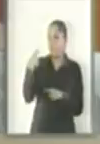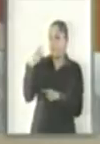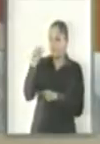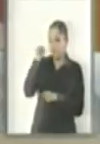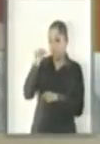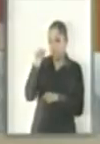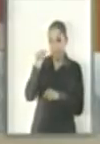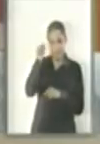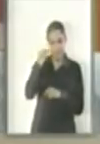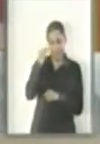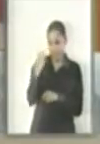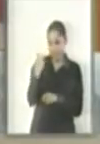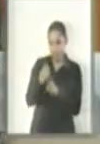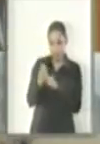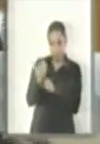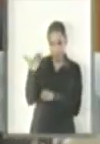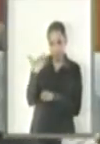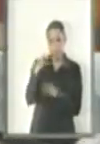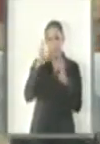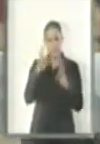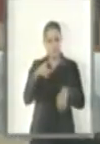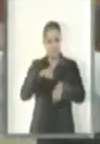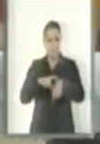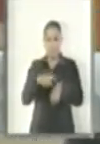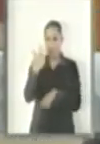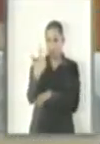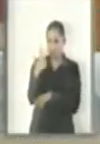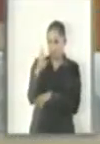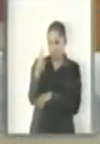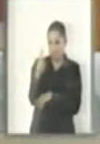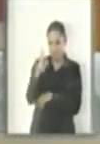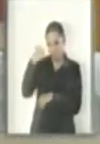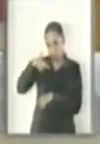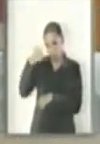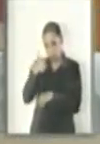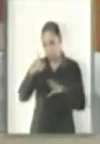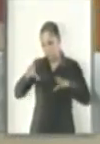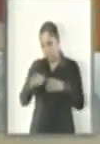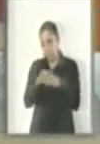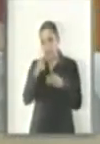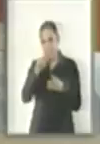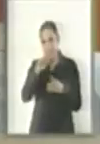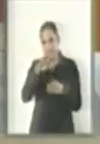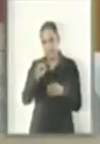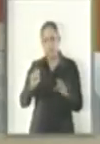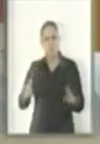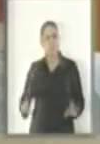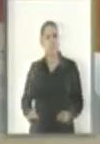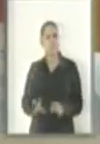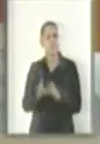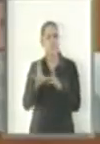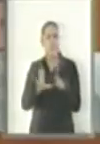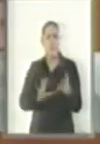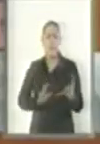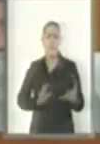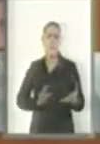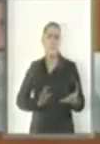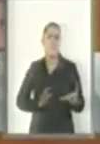15:30 horas, dentro de las instalaciones del complejo Pajaritos, se detonó un terrible